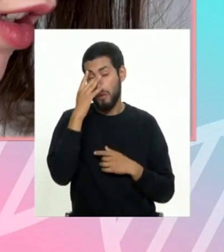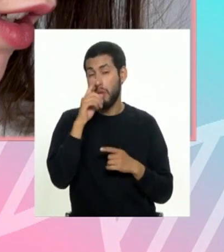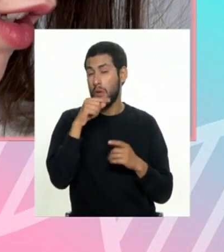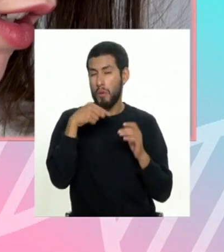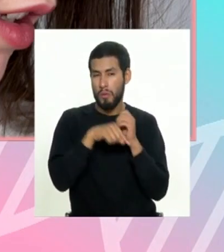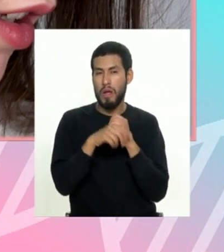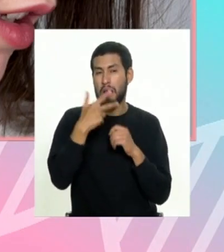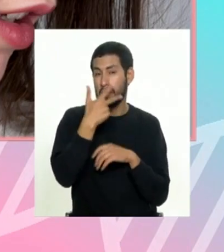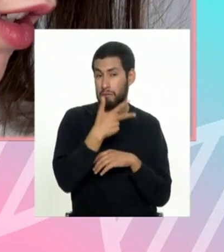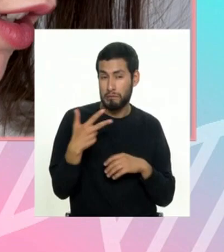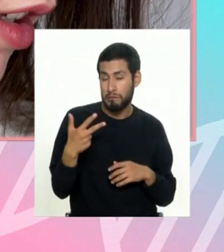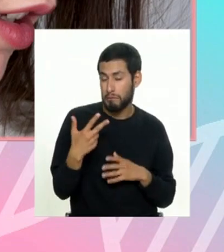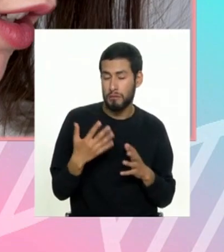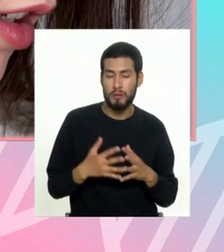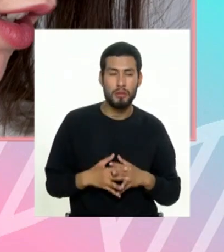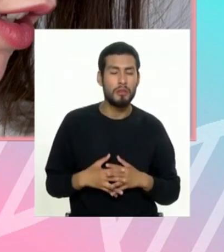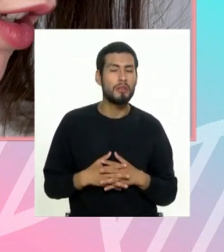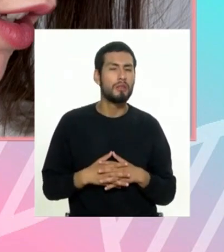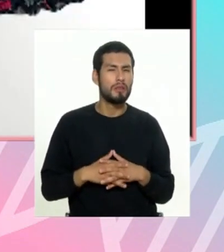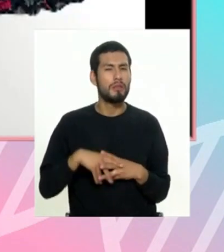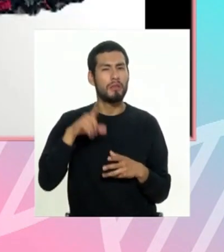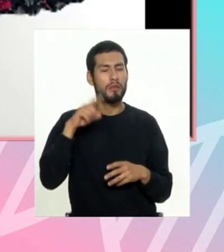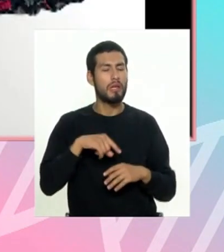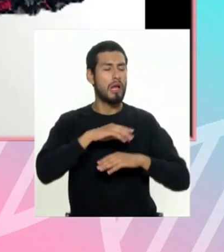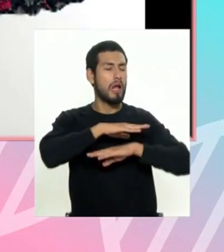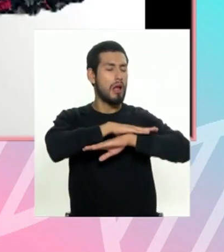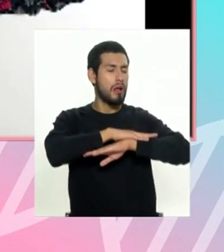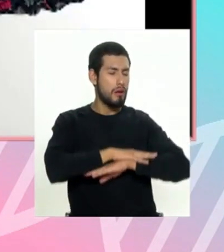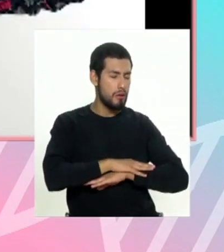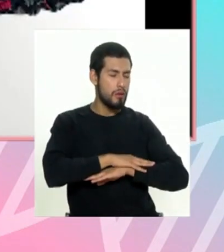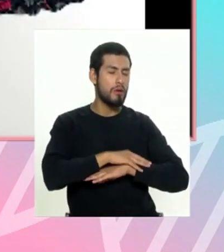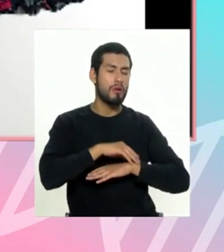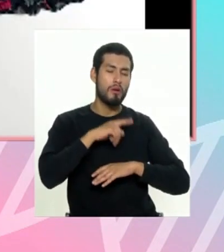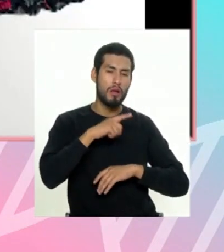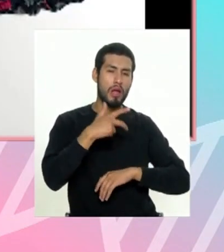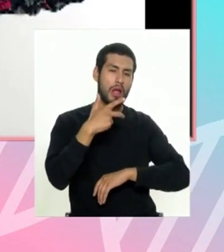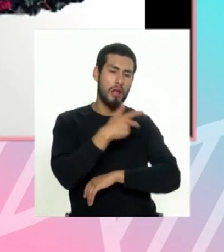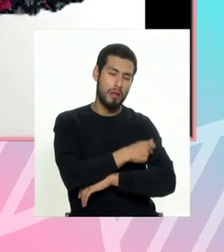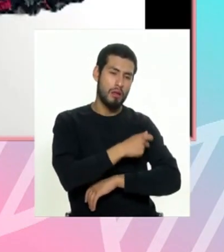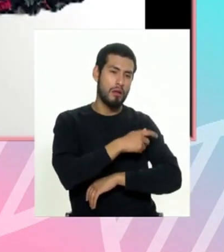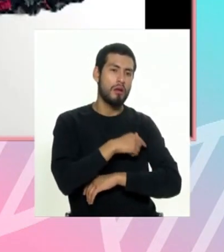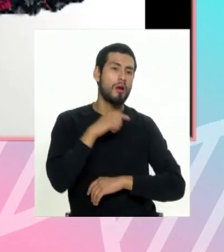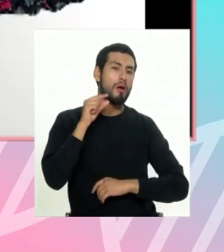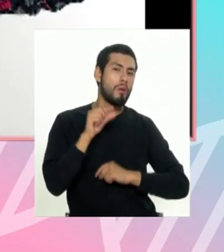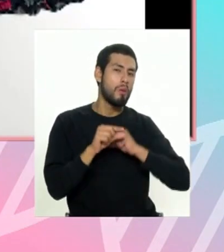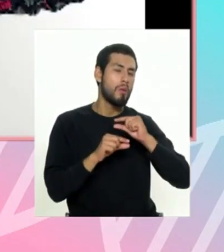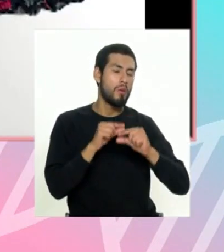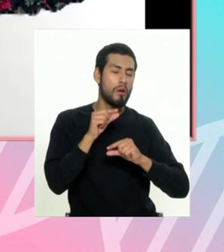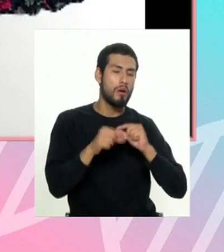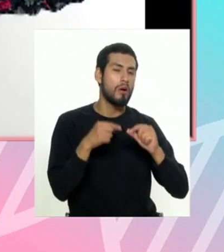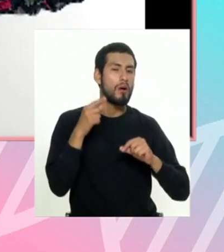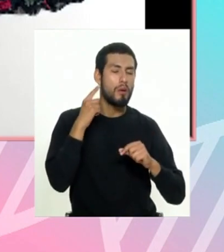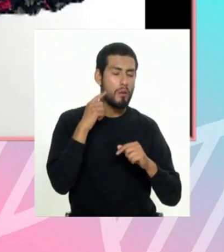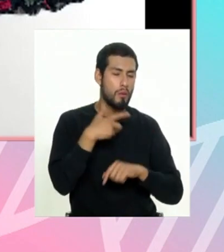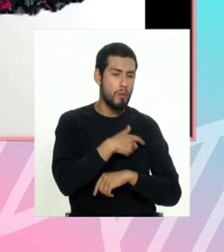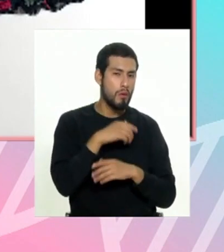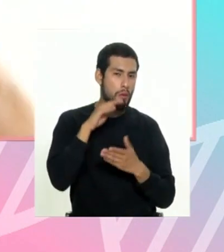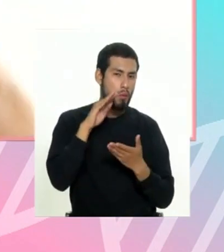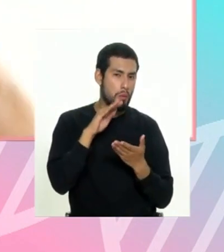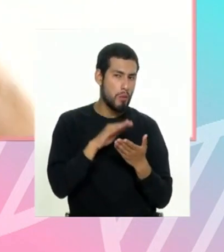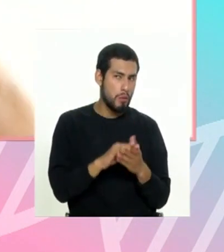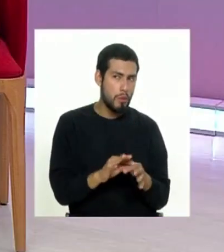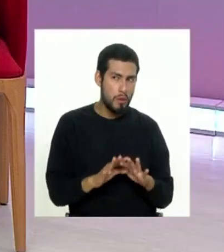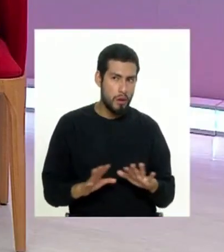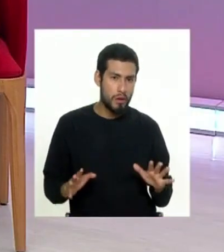3 semanas, entonces tiene que estar en reposo físico y con sedantes. Y de ahí poco a poco le vamos retirando.